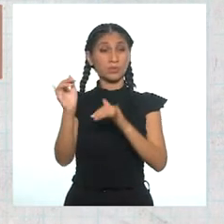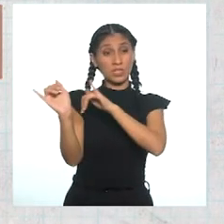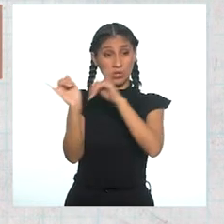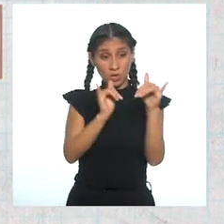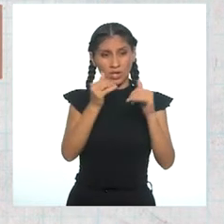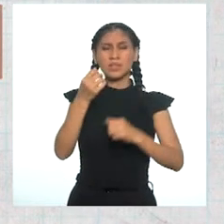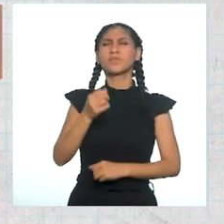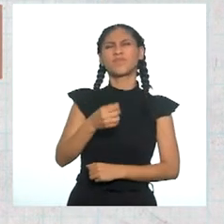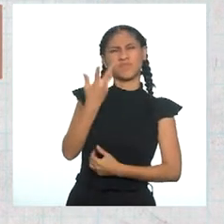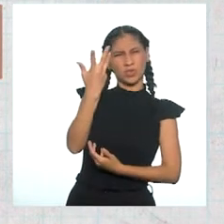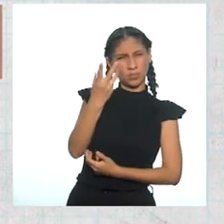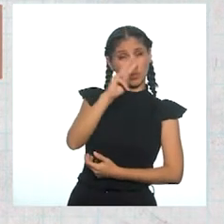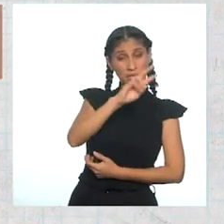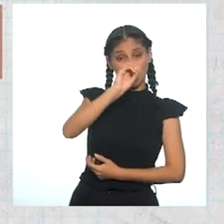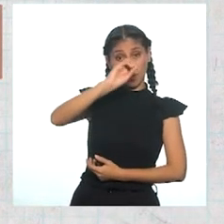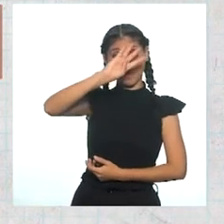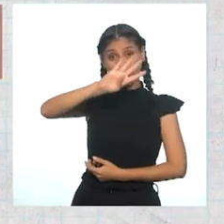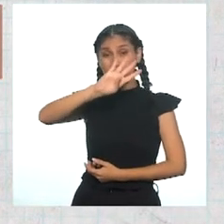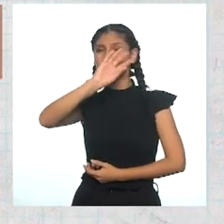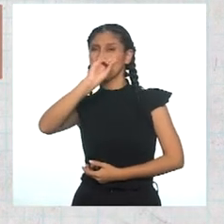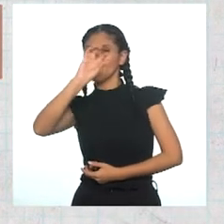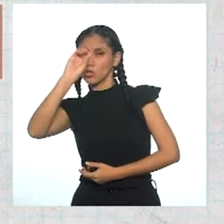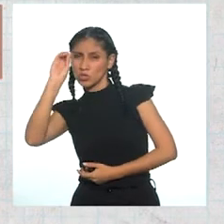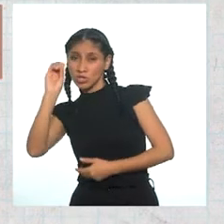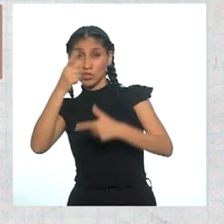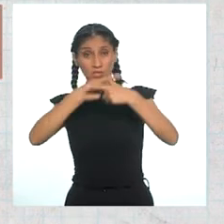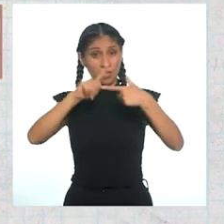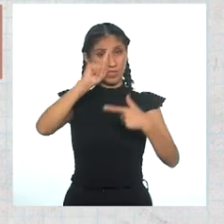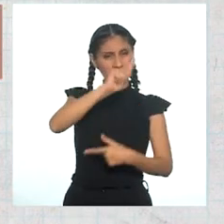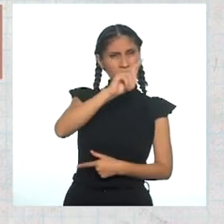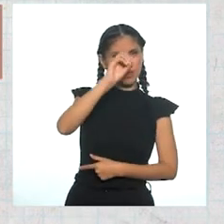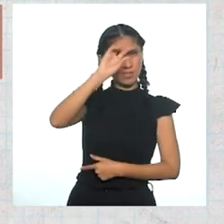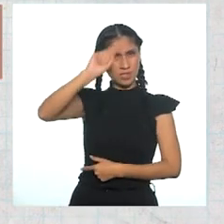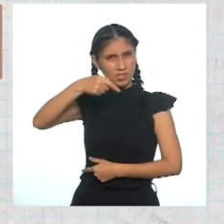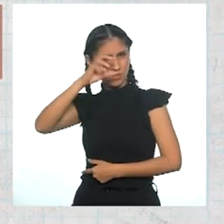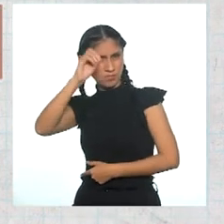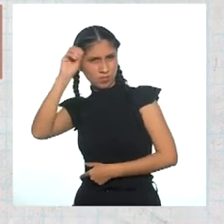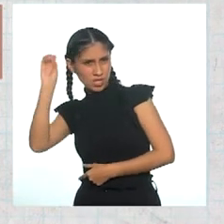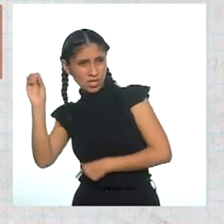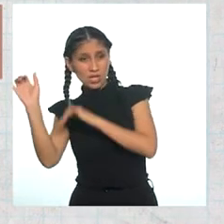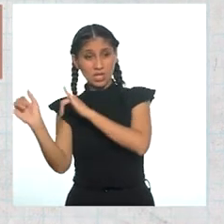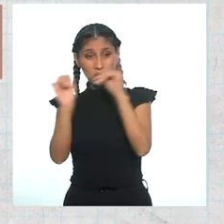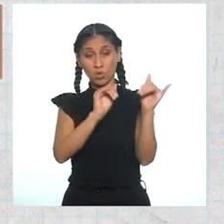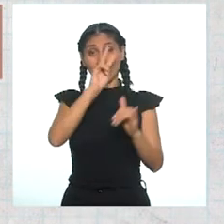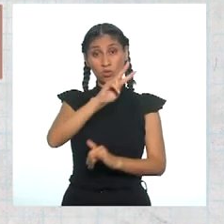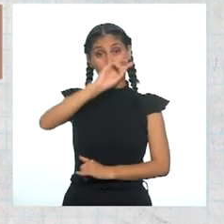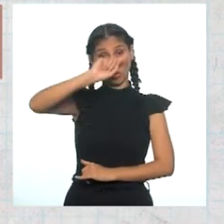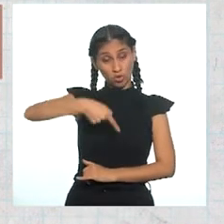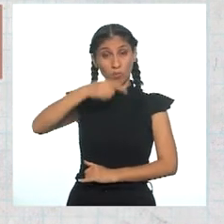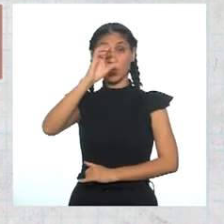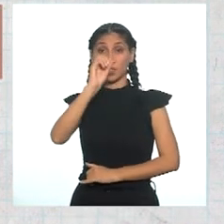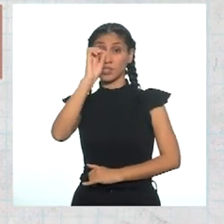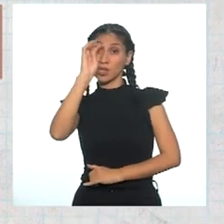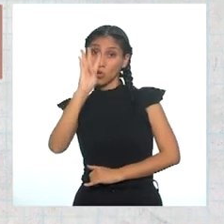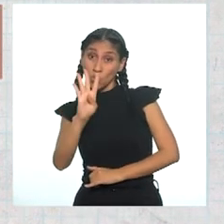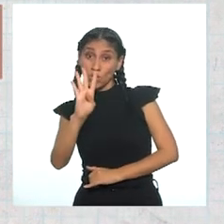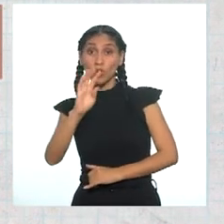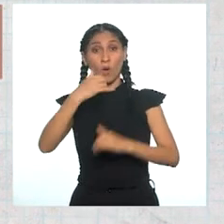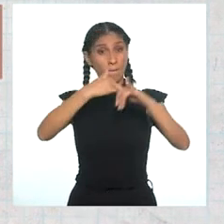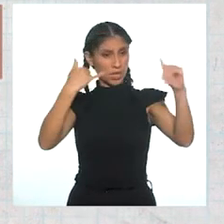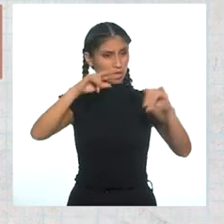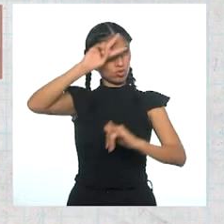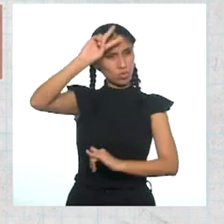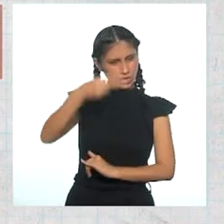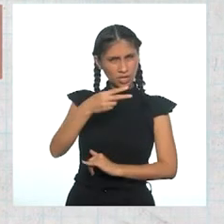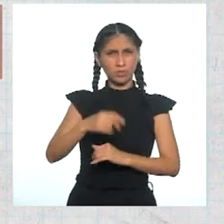cuarta potencia. 20.400 entre 10.000 nos da 2,04 metros cuadrados. Por lo tanto, la cama de siembra